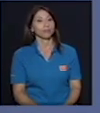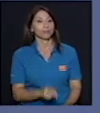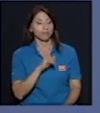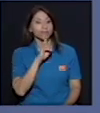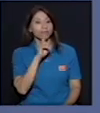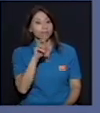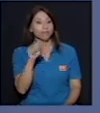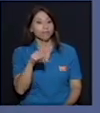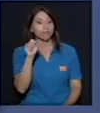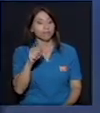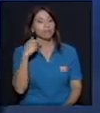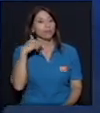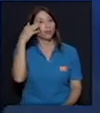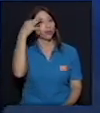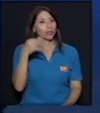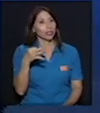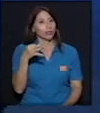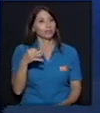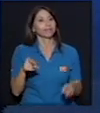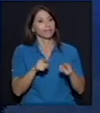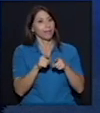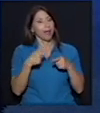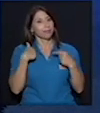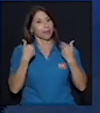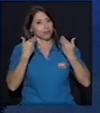efectivamente, creo que hasta yo,